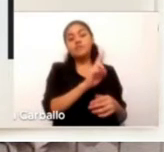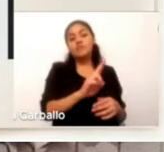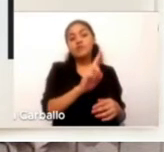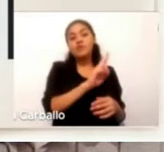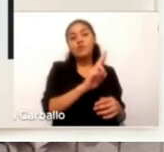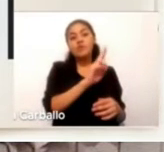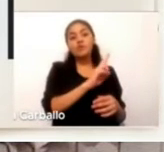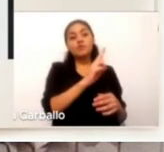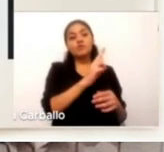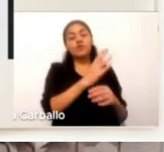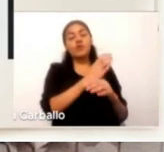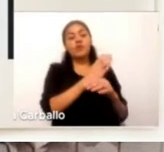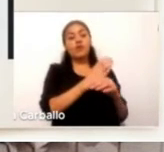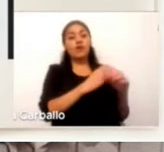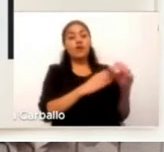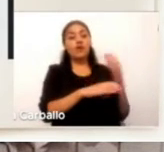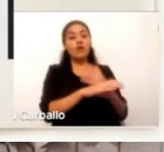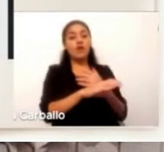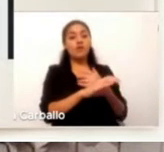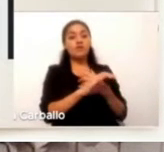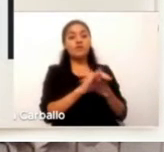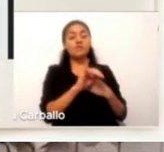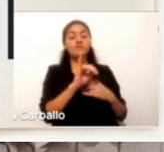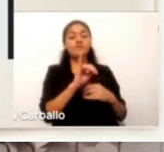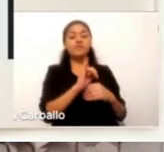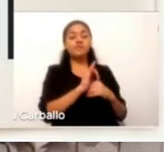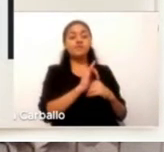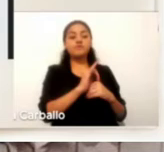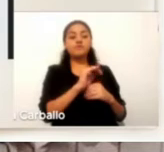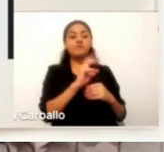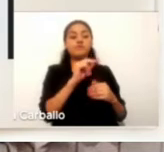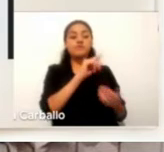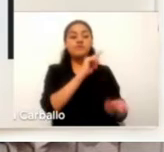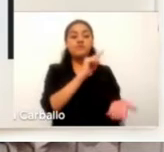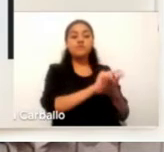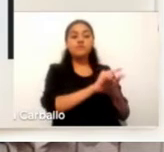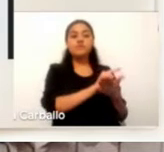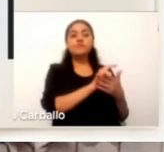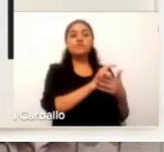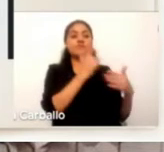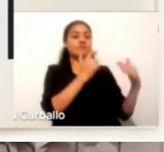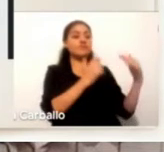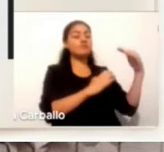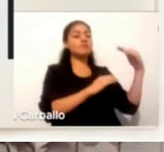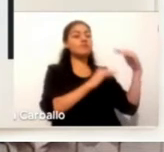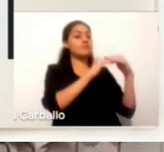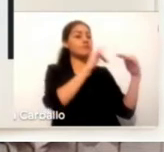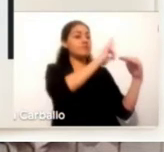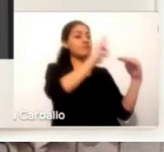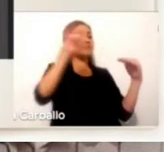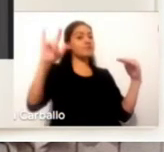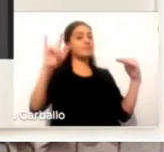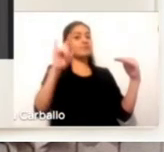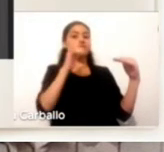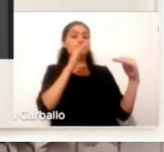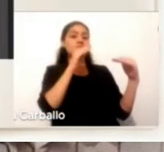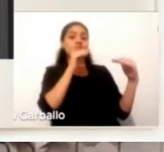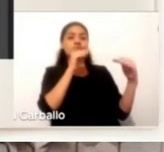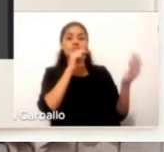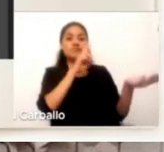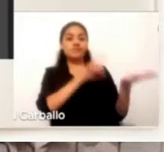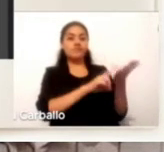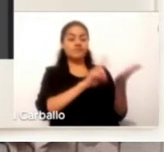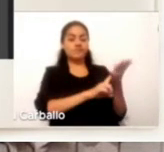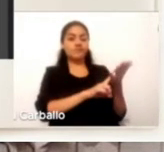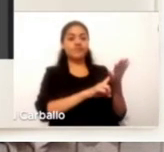campaña a la gubernatura del Estado, derivado del rebase del tope de gastos de campaña, resultan inoperantes. Ahora